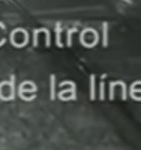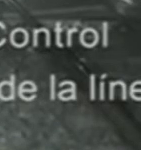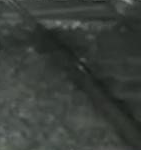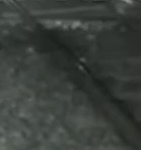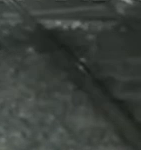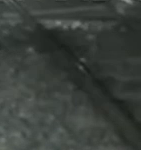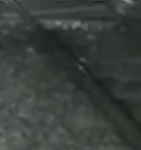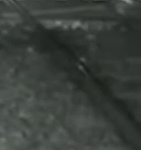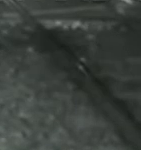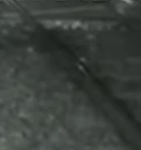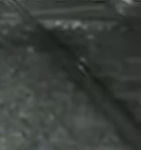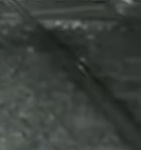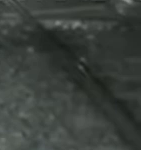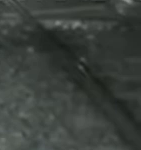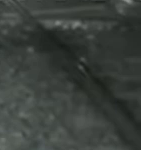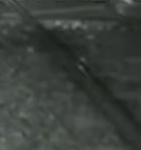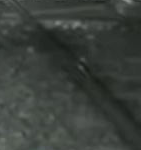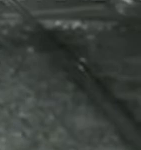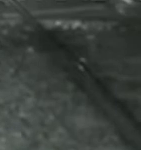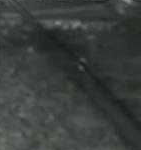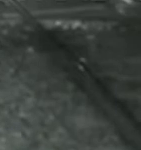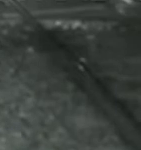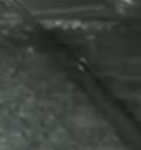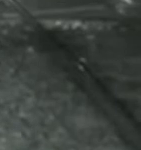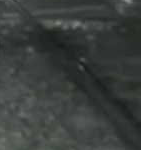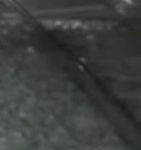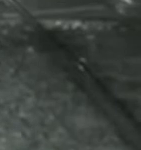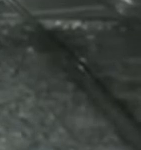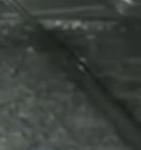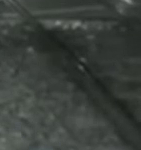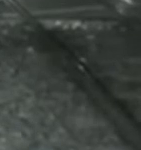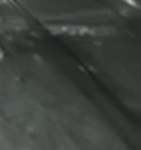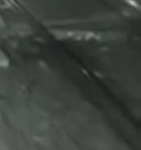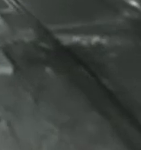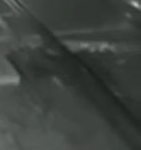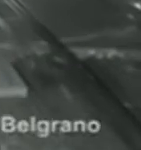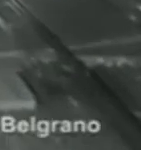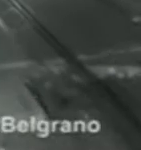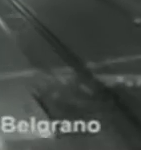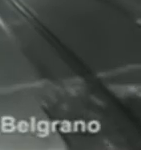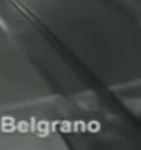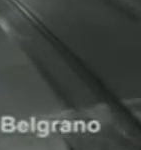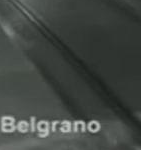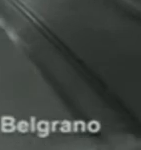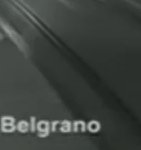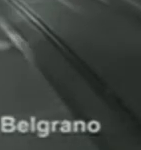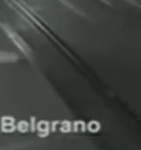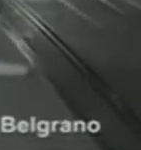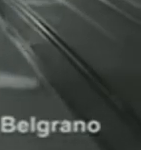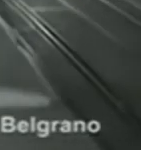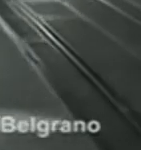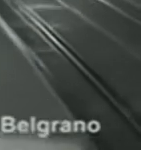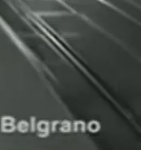obviamente, por la tragedia de esta chiquita, de Ángeles Rawson. Recordá que sucedió casi el mismo día. Apareció Ángeles Rawson y al